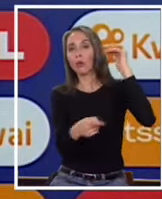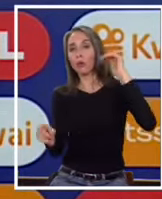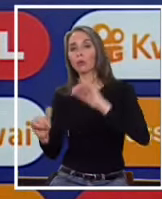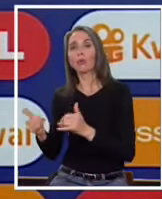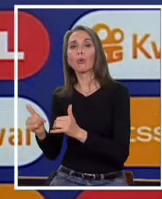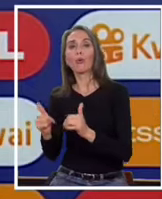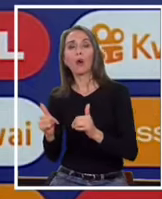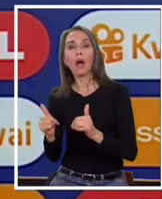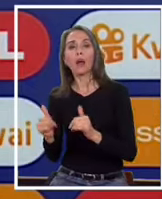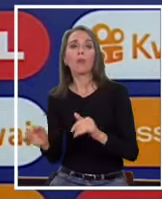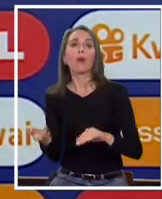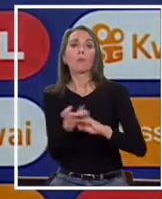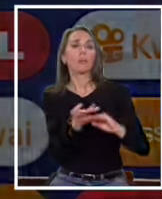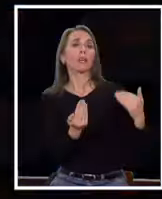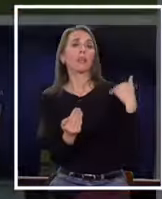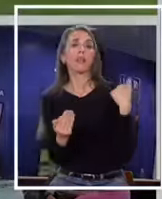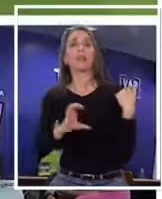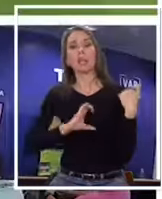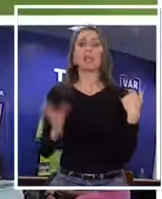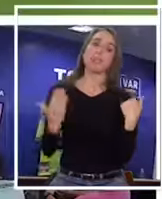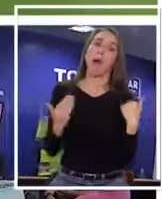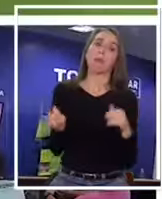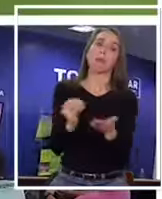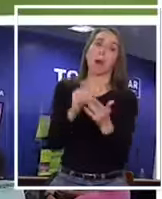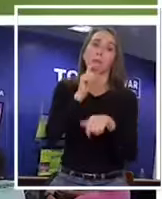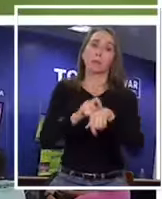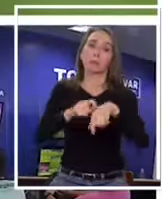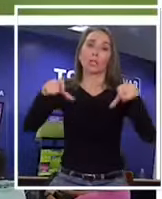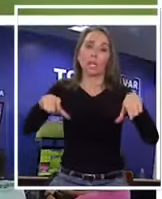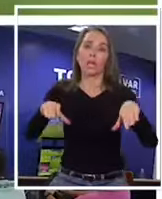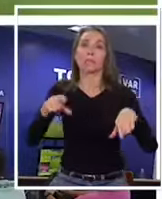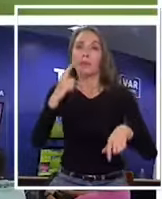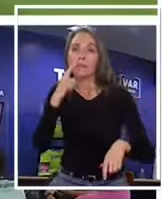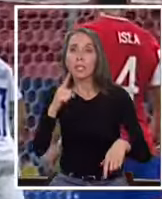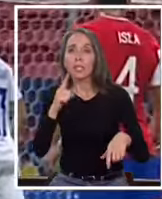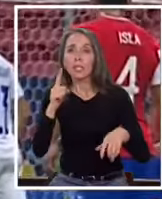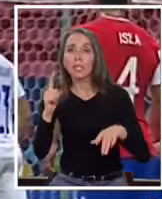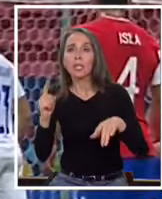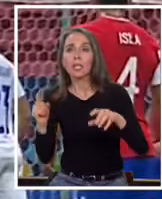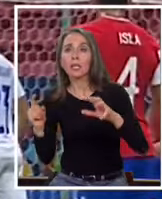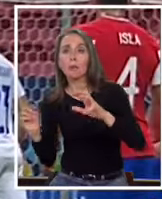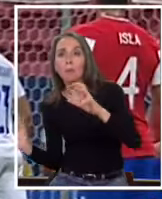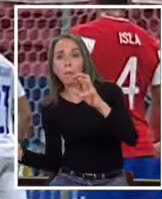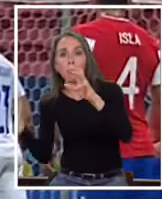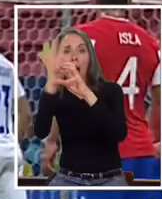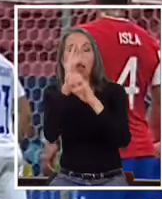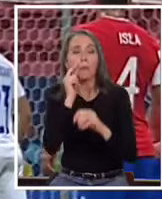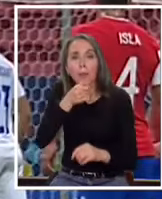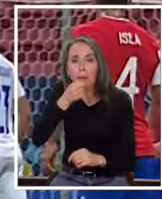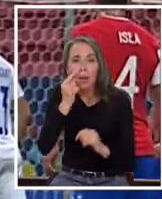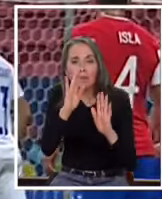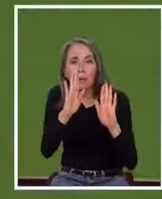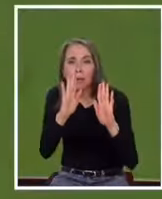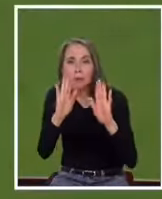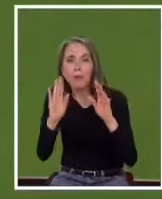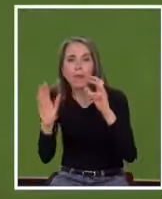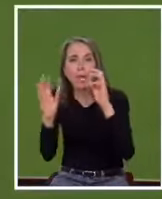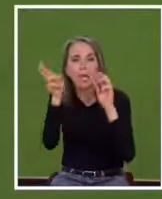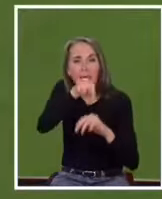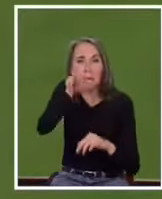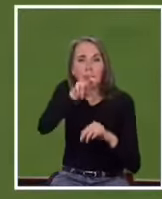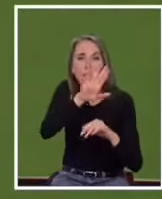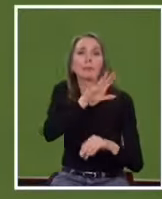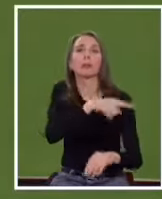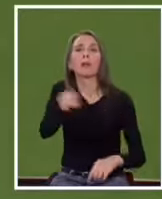lógicamente vienen pidiendo cancha. Ok, Wilmar, están pidiendo mano, ¿revisaste mano? Okay. Me parece que primero juega el balón. Vamos